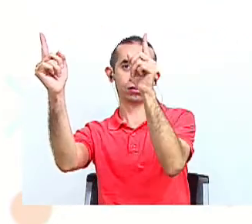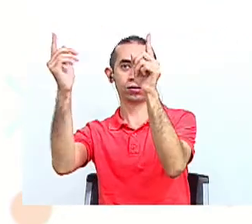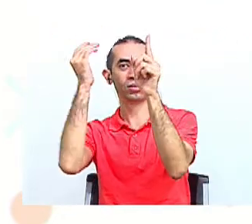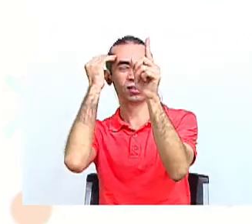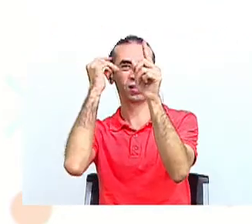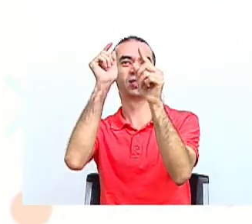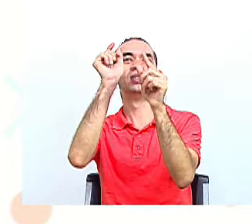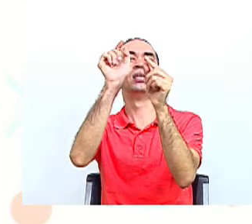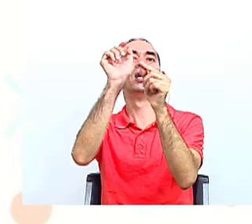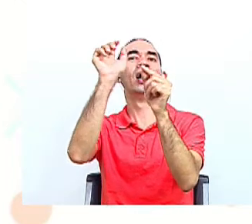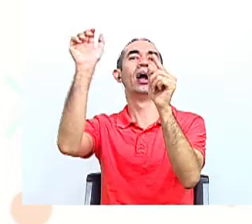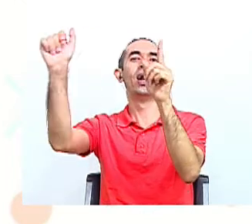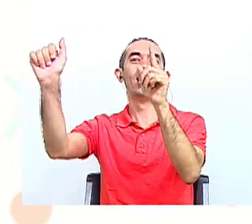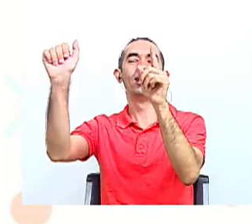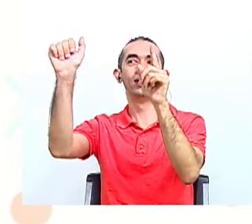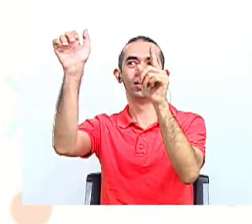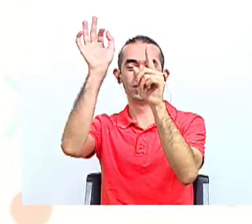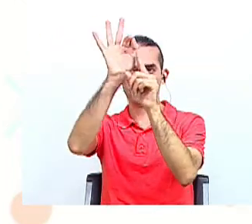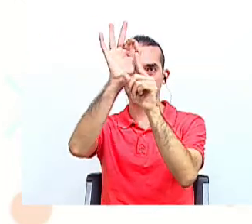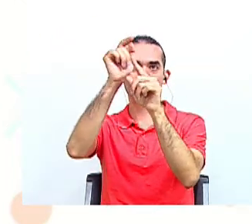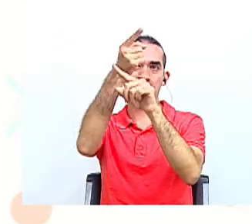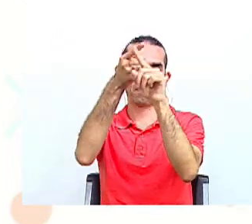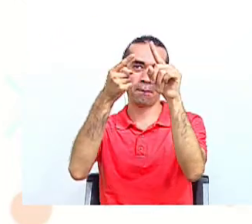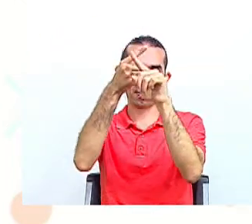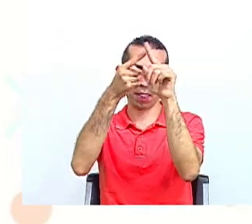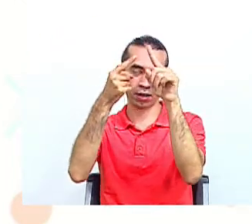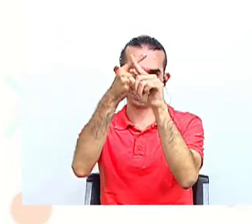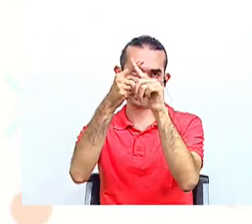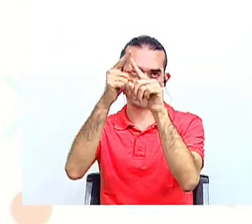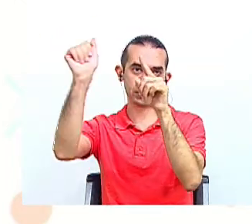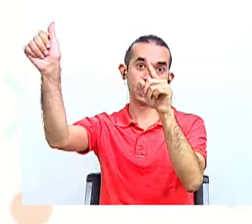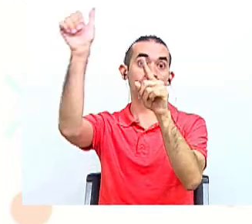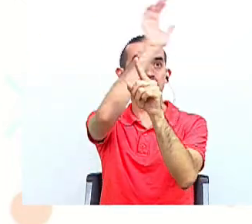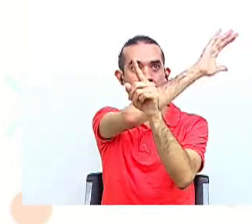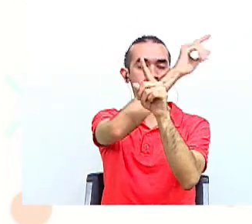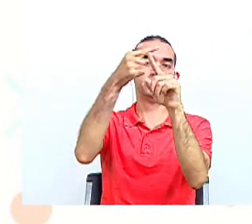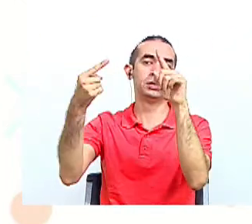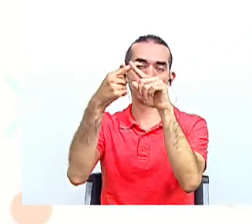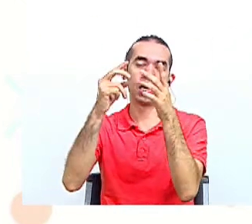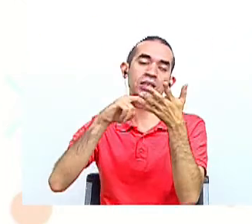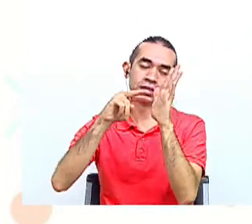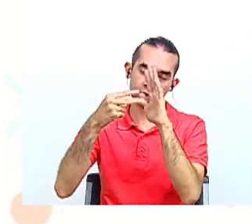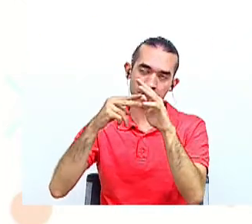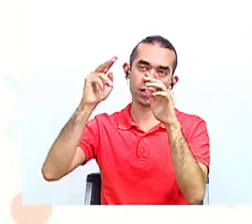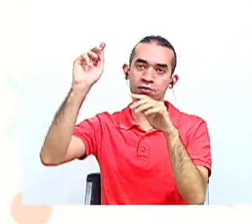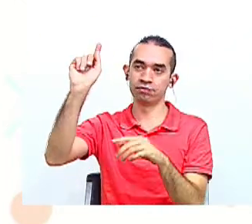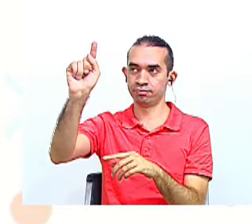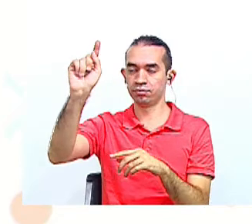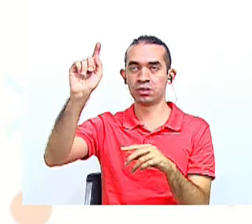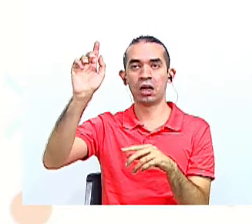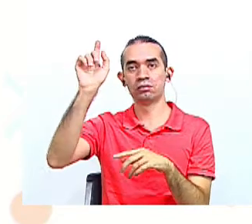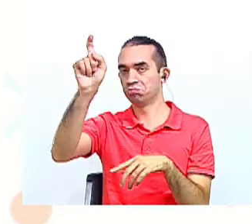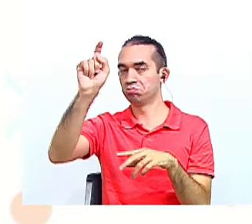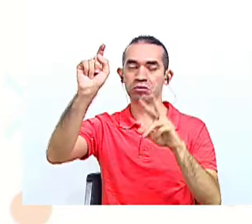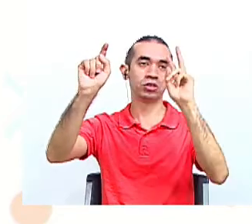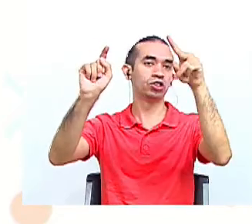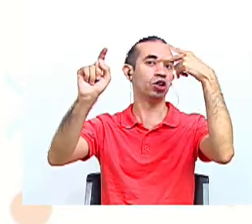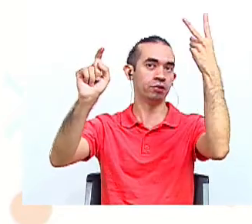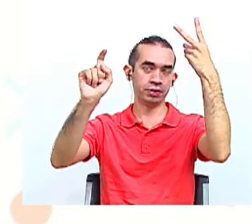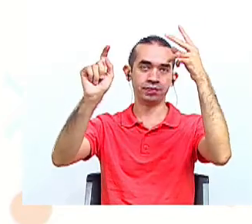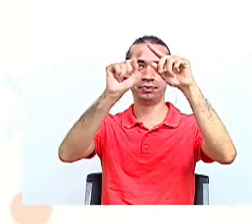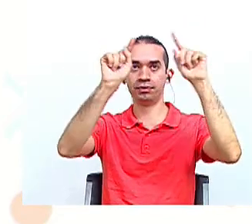AF es la mitad de AC, entonces su razón de semejanza también será